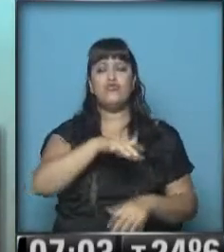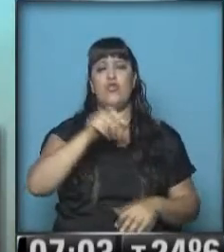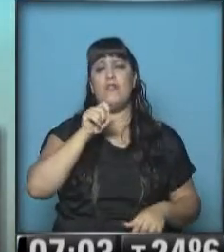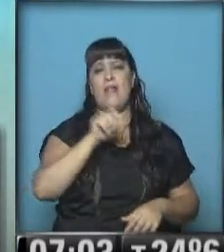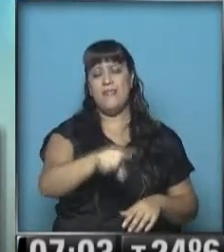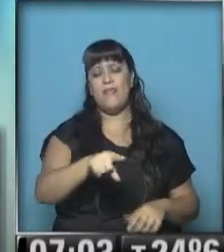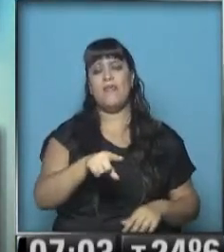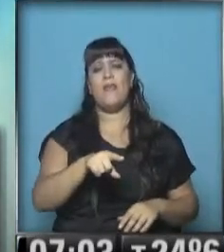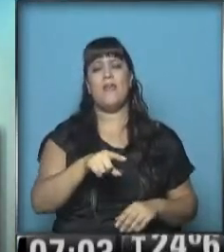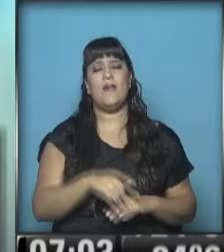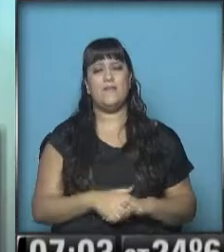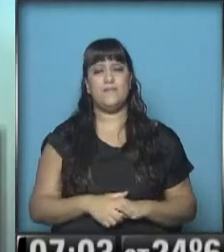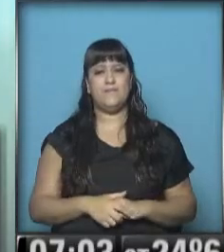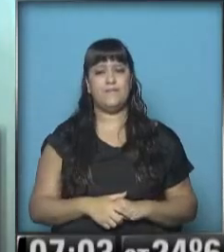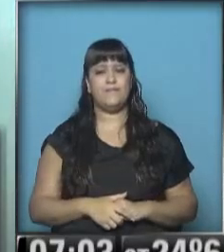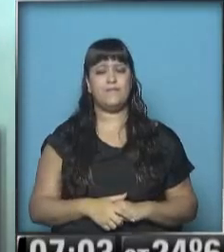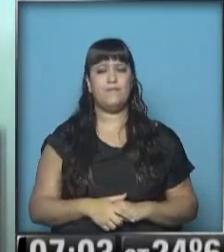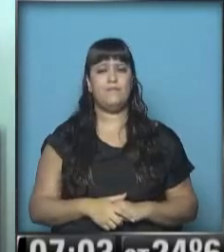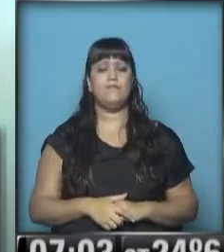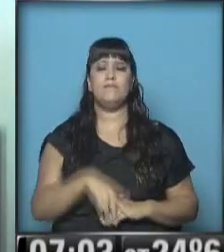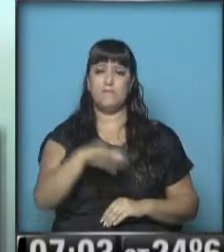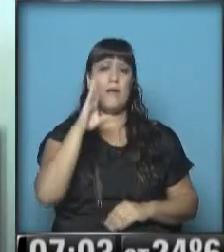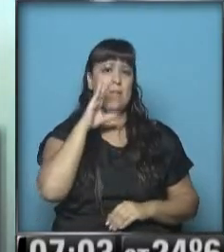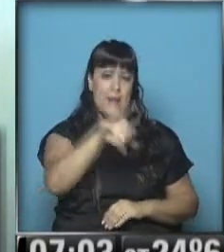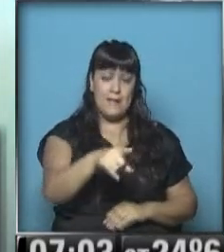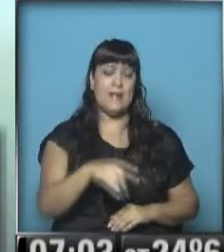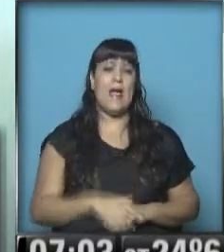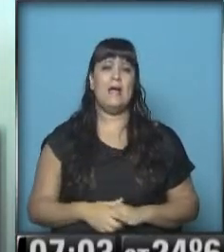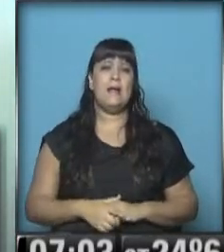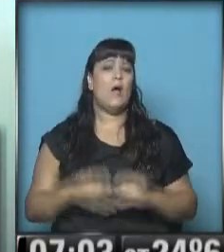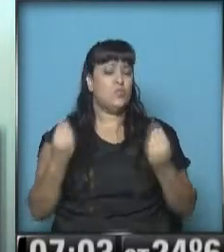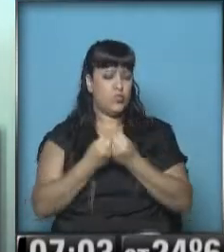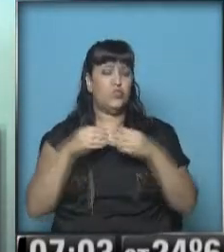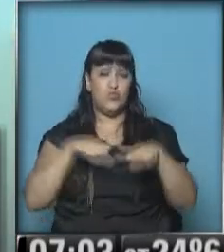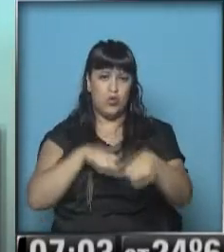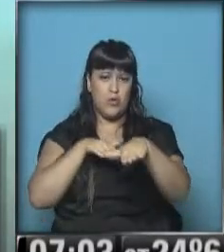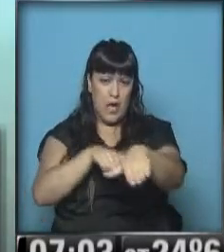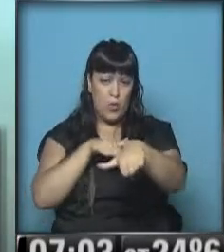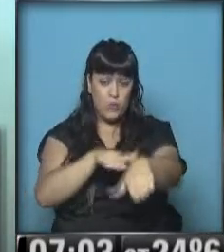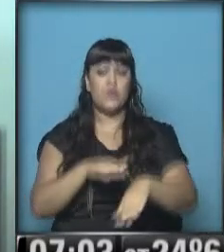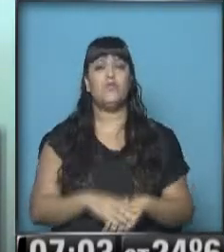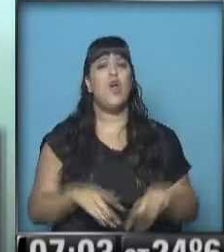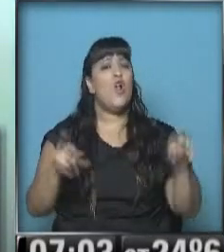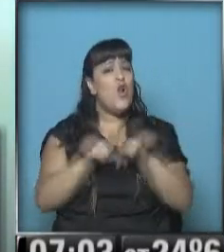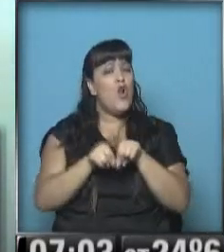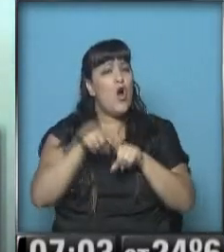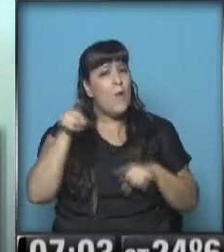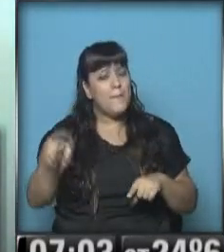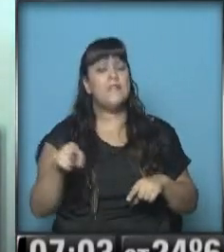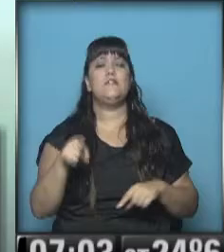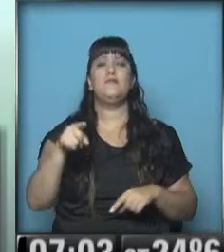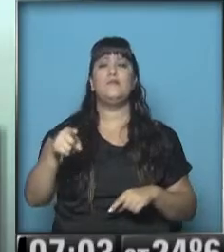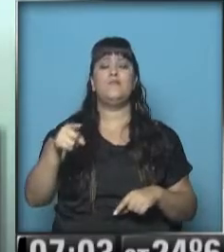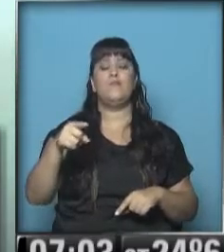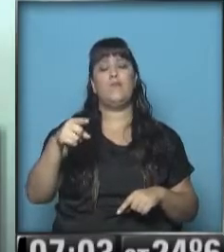la bifurcación de los ramales, esta autopista precisamente Panamericana muy cargada como observábamos, y lo mismo ocurre en el cruce con la